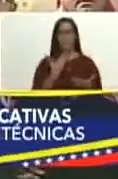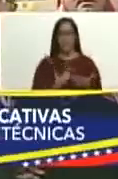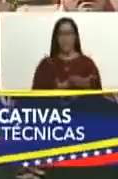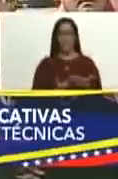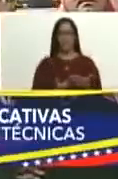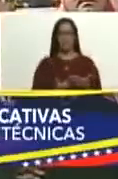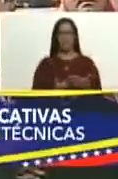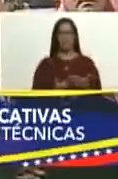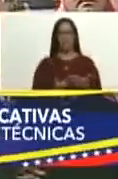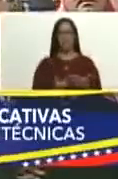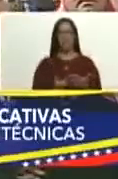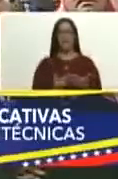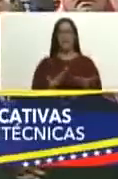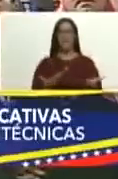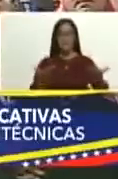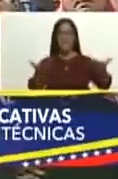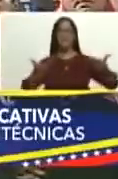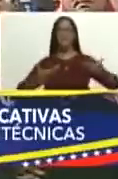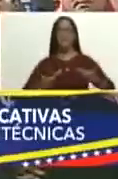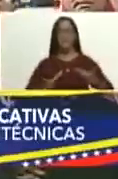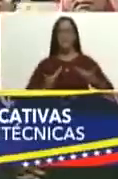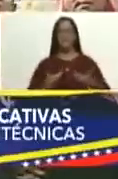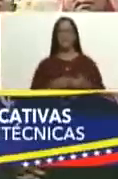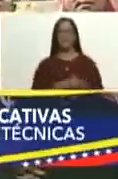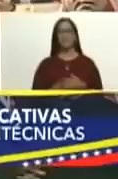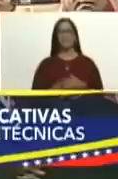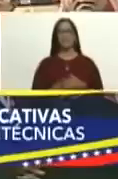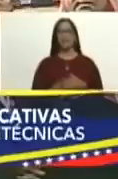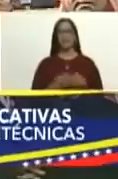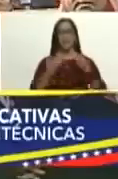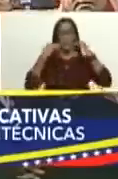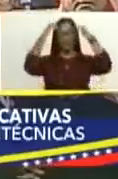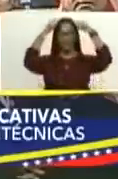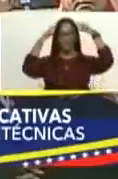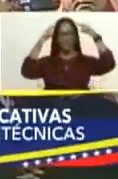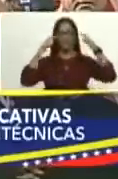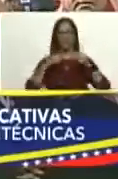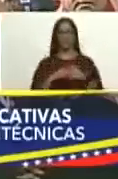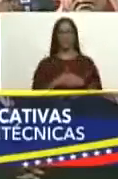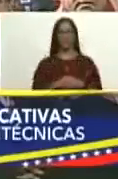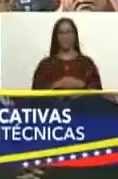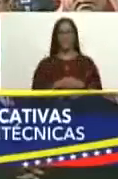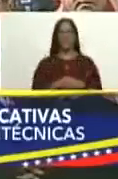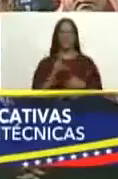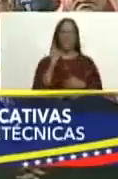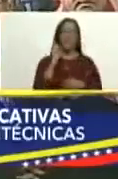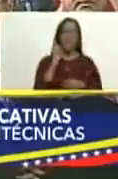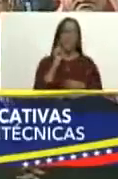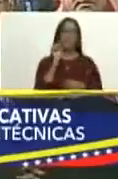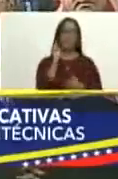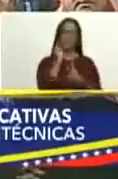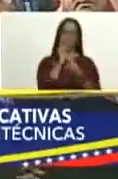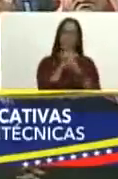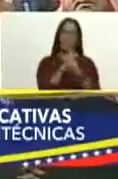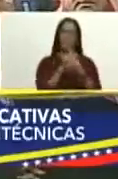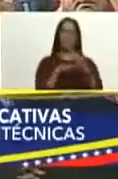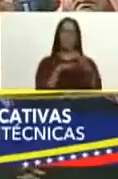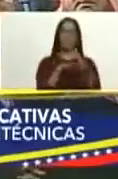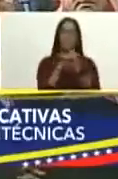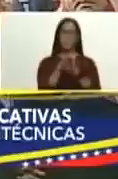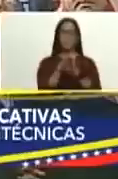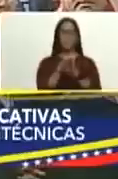esta herencia que nos dejó nuestro comandante Chávez. Él puntualizó, y usted lo desarrolló en su